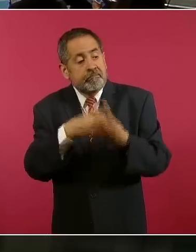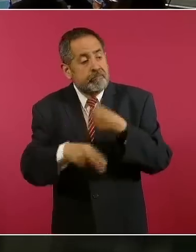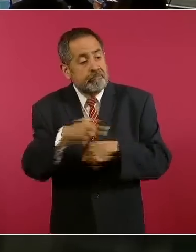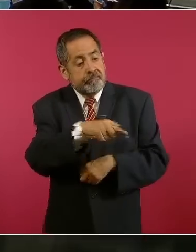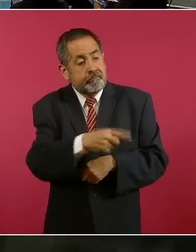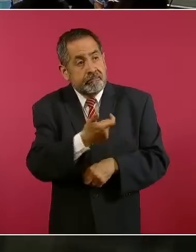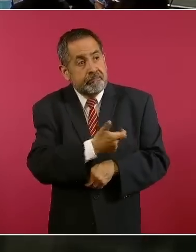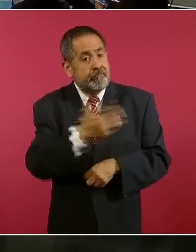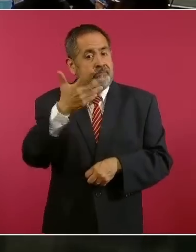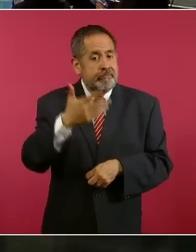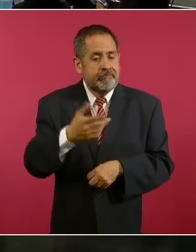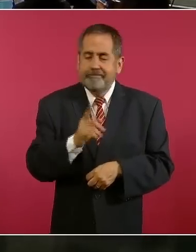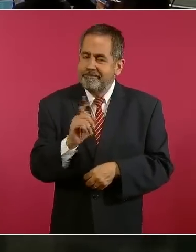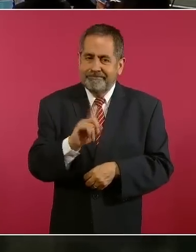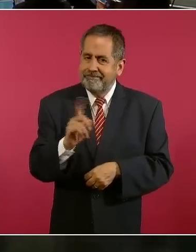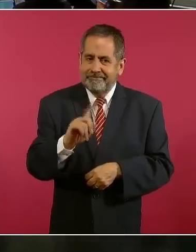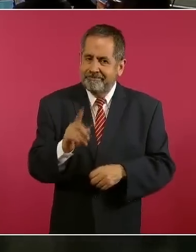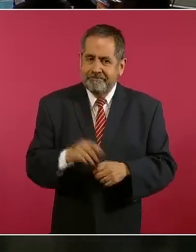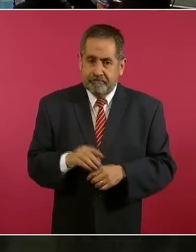63% el salario.